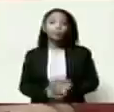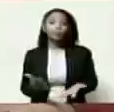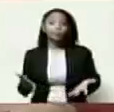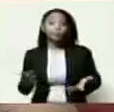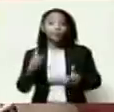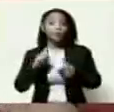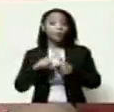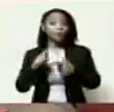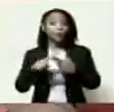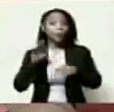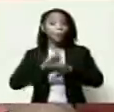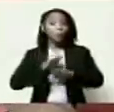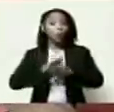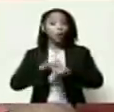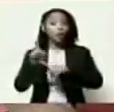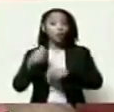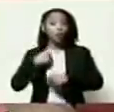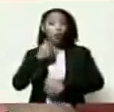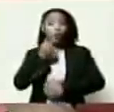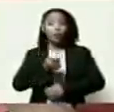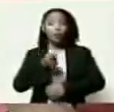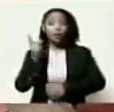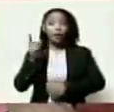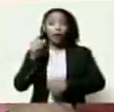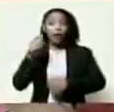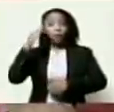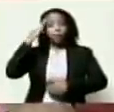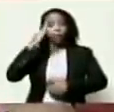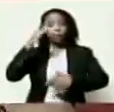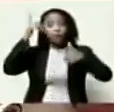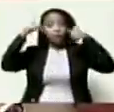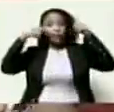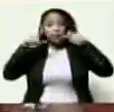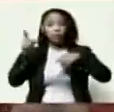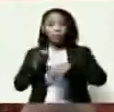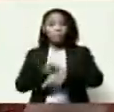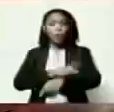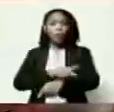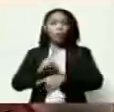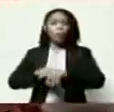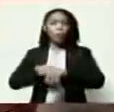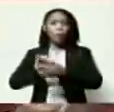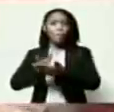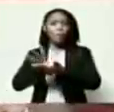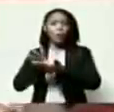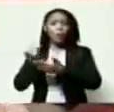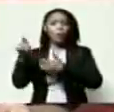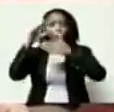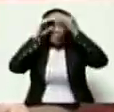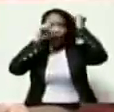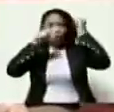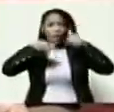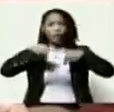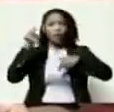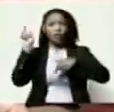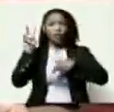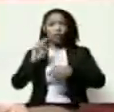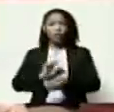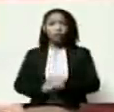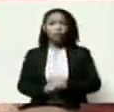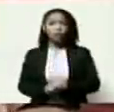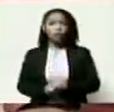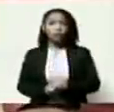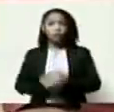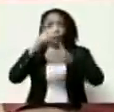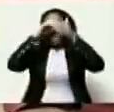Entonces, por eso yo decía que el comandante Chávez, en sus peores momentos, cuando expulsó a aquel embajador de aquí de Venezuela,